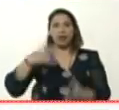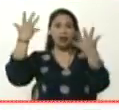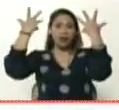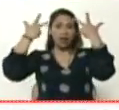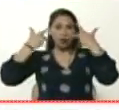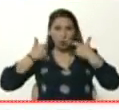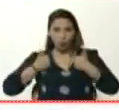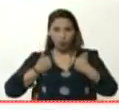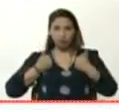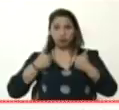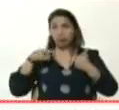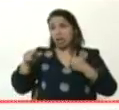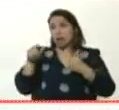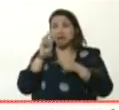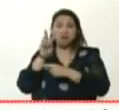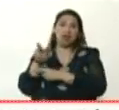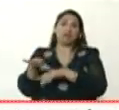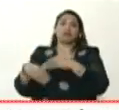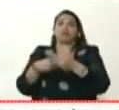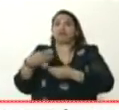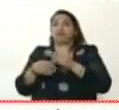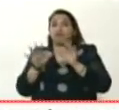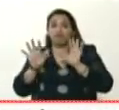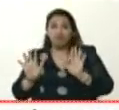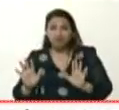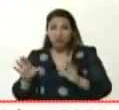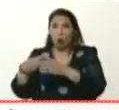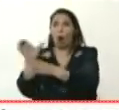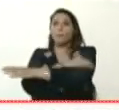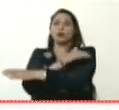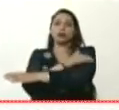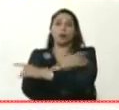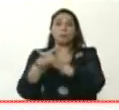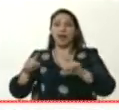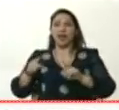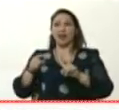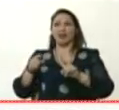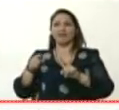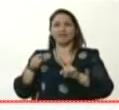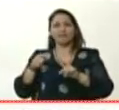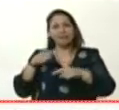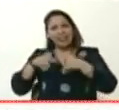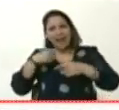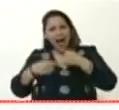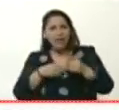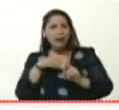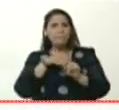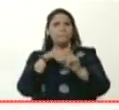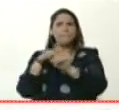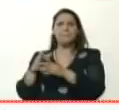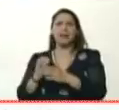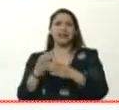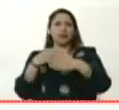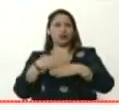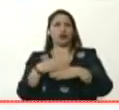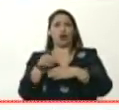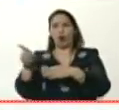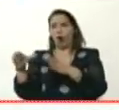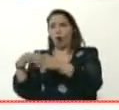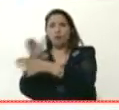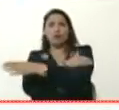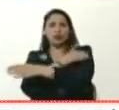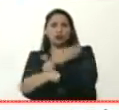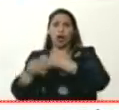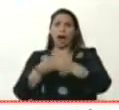Caracas. Ellos verán qué hacen, pero cada presión que ellos le hagan a